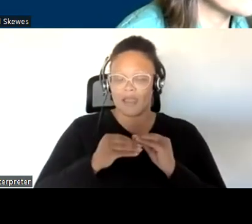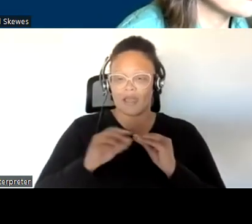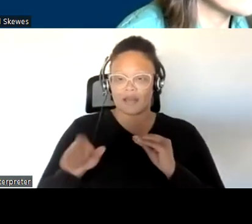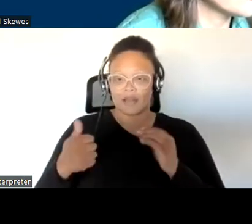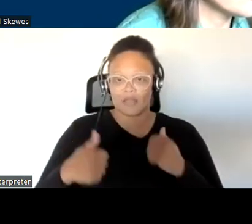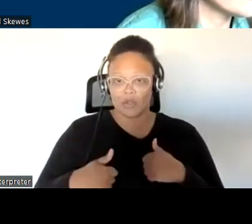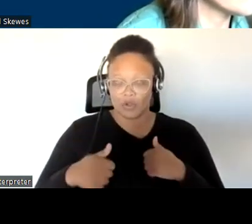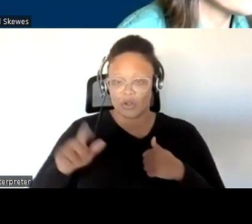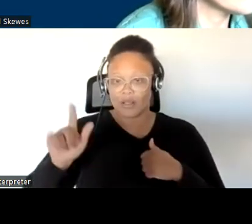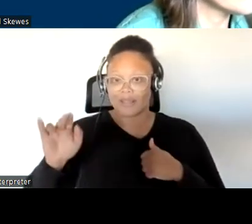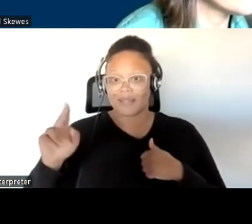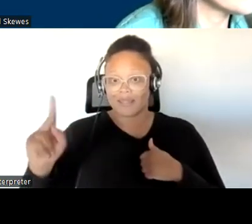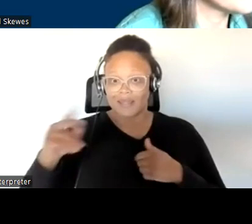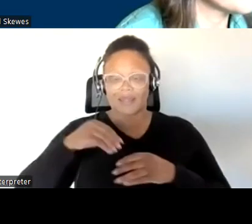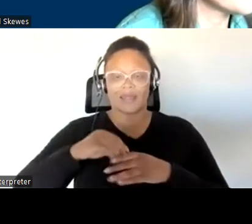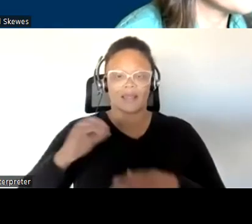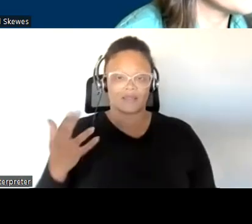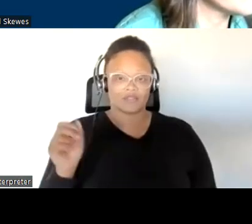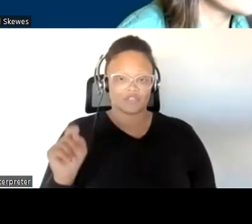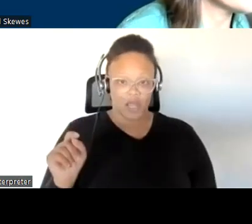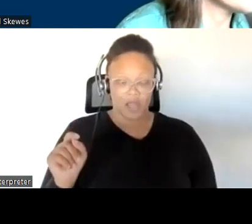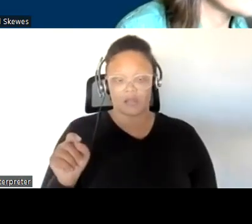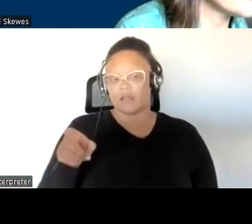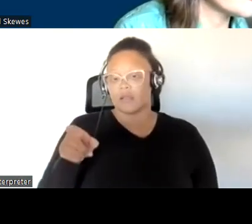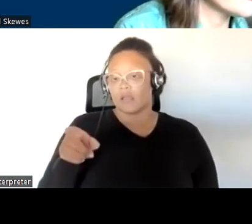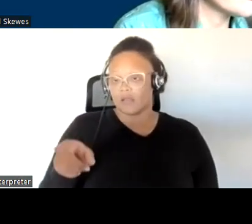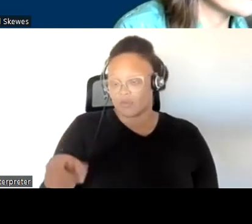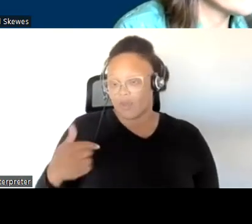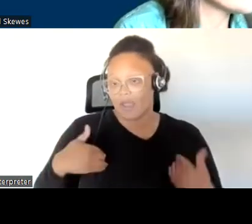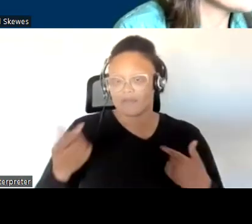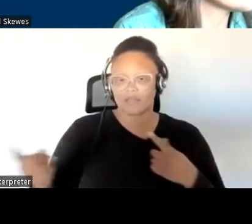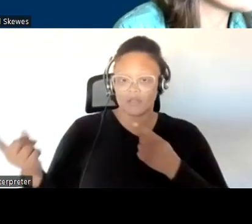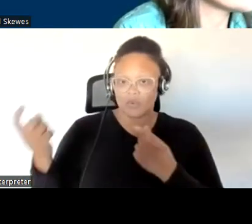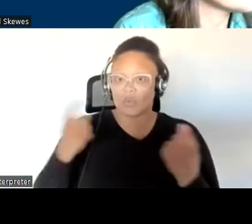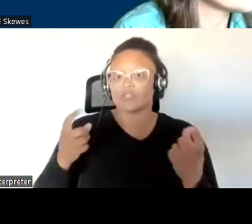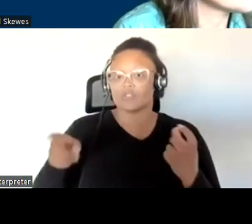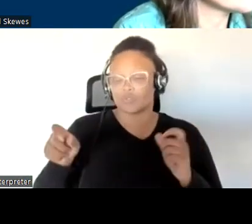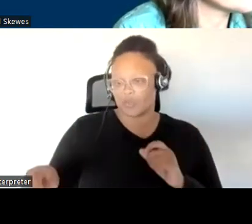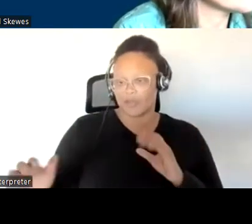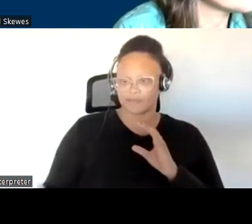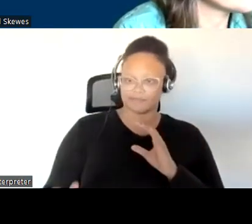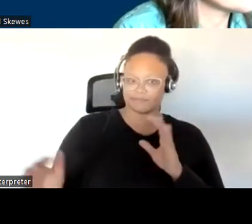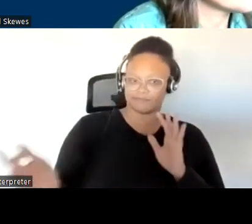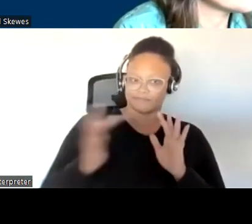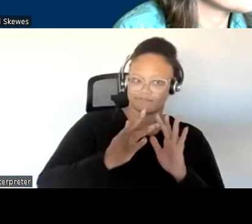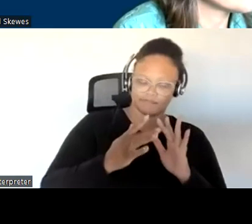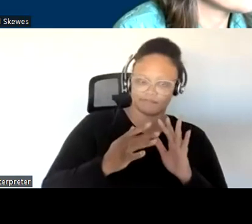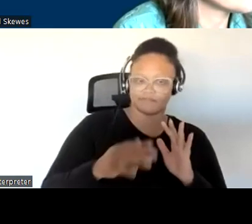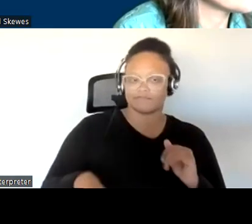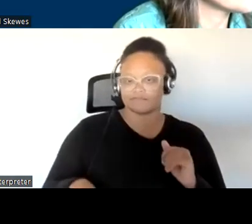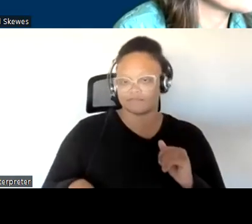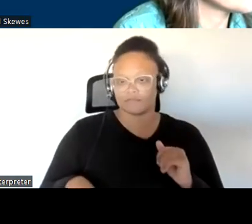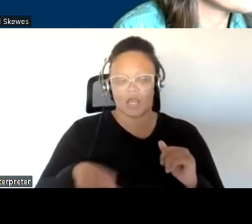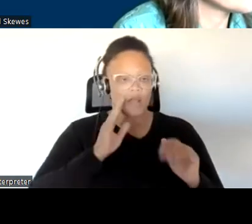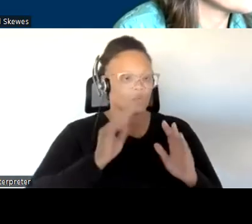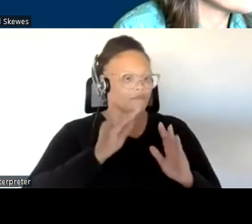confirmar si si lo llenó completo. Ok, bueno, voy a llenar lo que pueda, ¿verdad? Porque no estoy muy bien, casi no